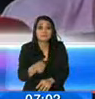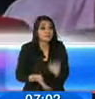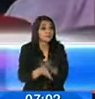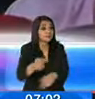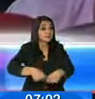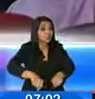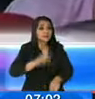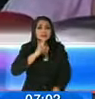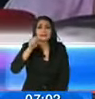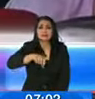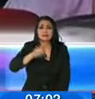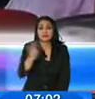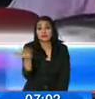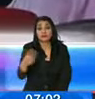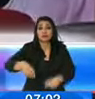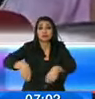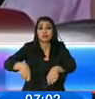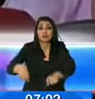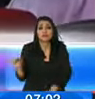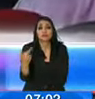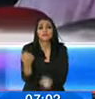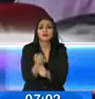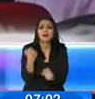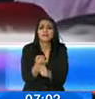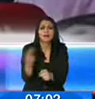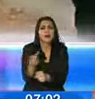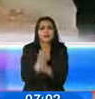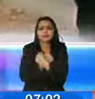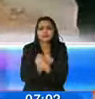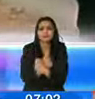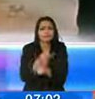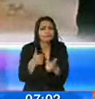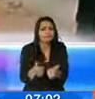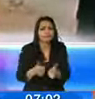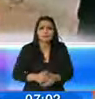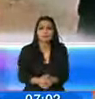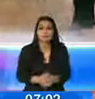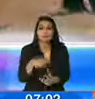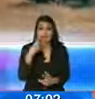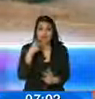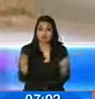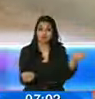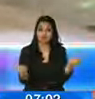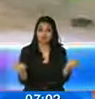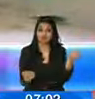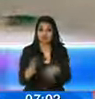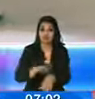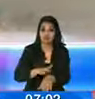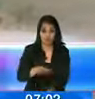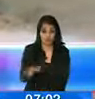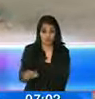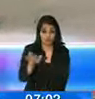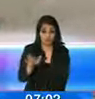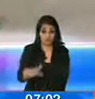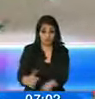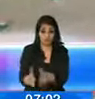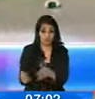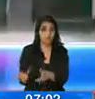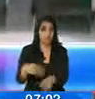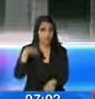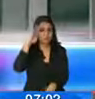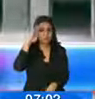Sí, salían los dos que andaban, ellos se querían. El chofer acusado de haber provocado este accidente de tránsito fue